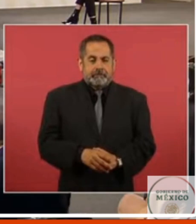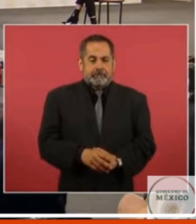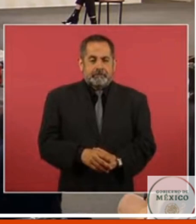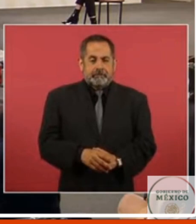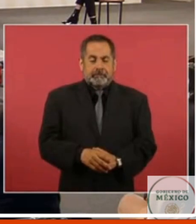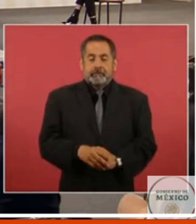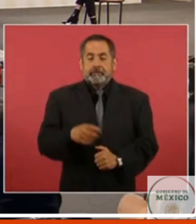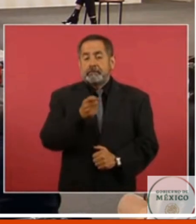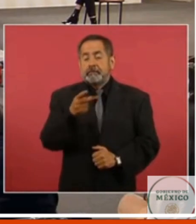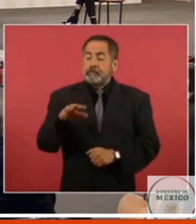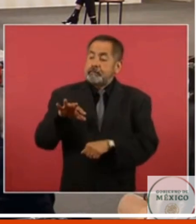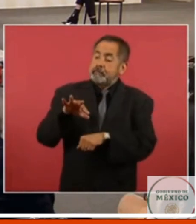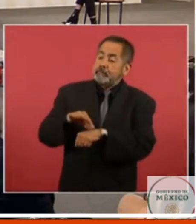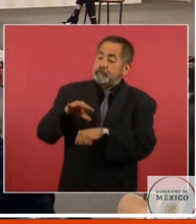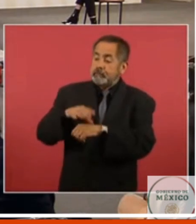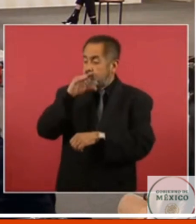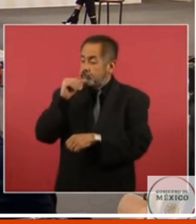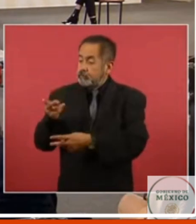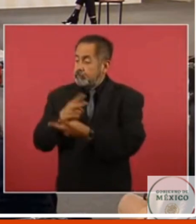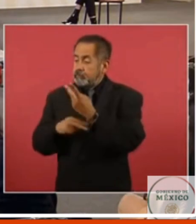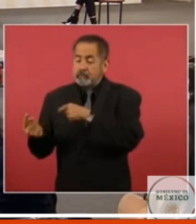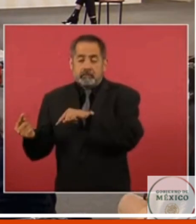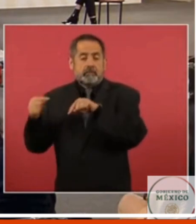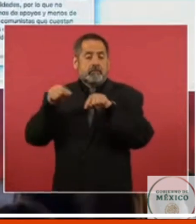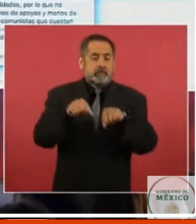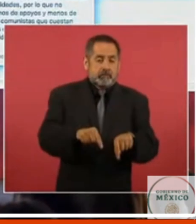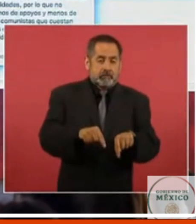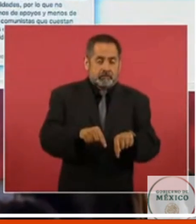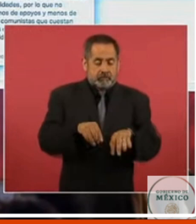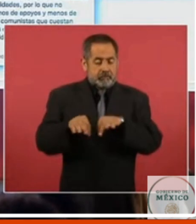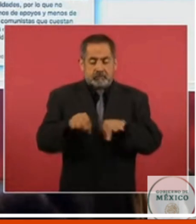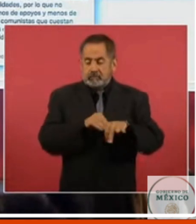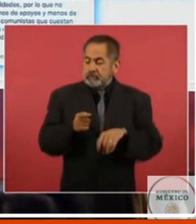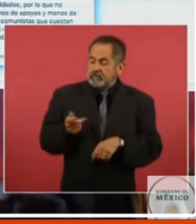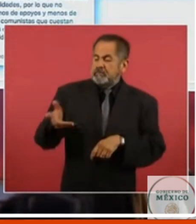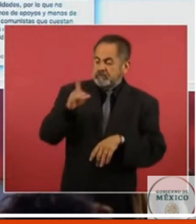Los médicos cubanos trabajan en México como mano de obra esclava.